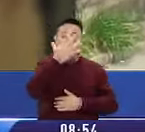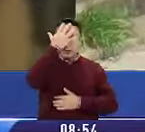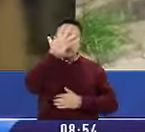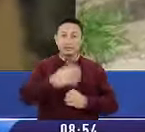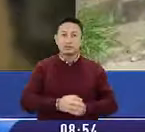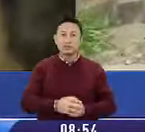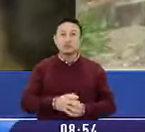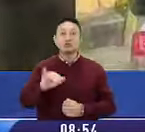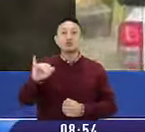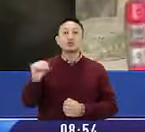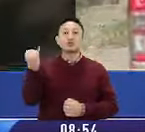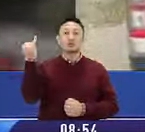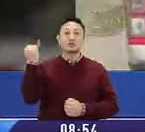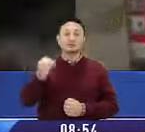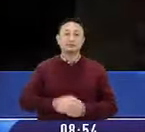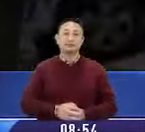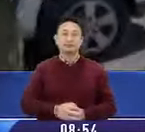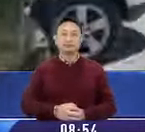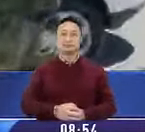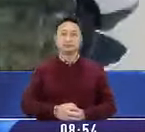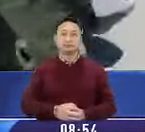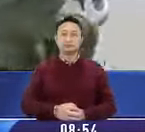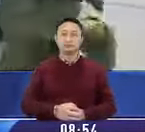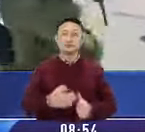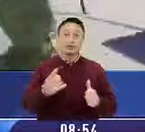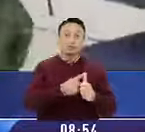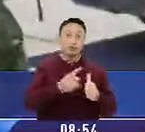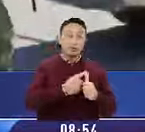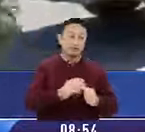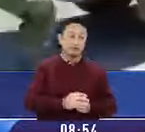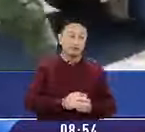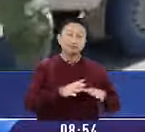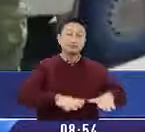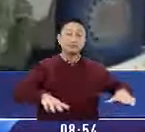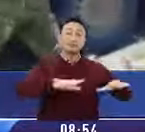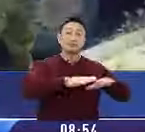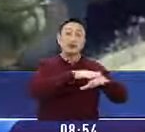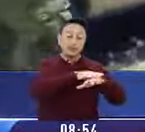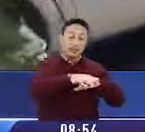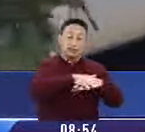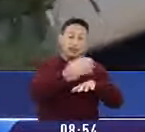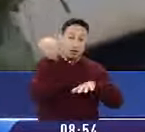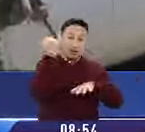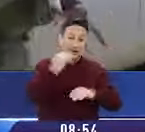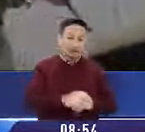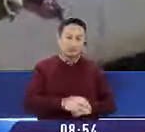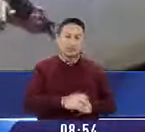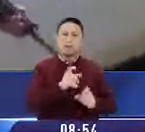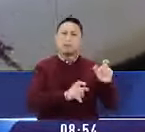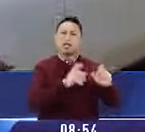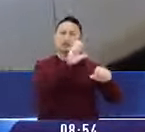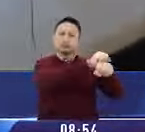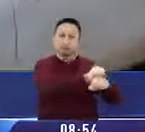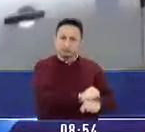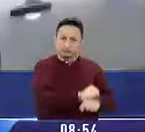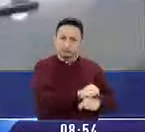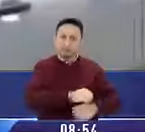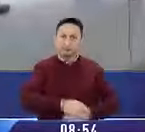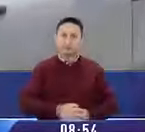este jueves. Primera novedad, sector Río Verde. capturaron a varios sujetos